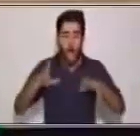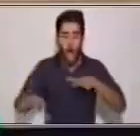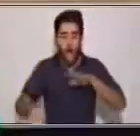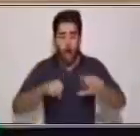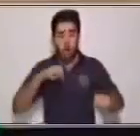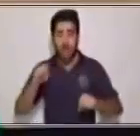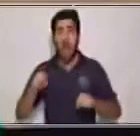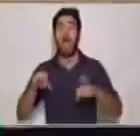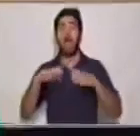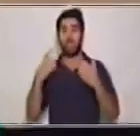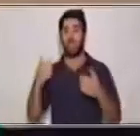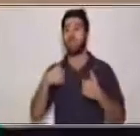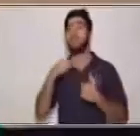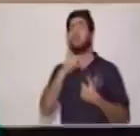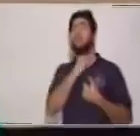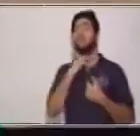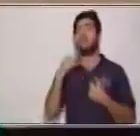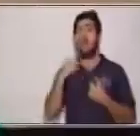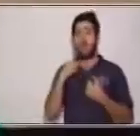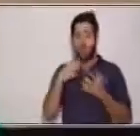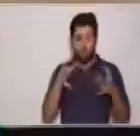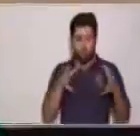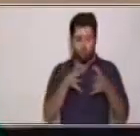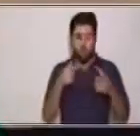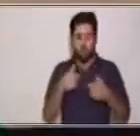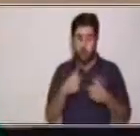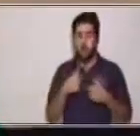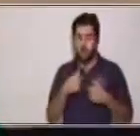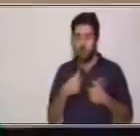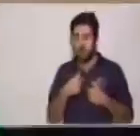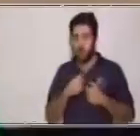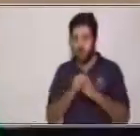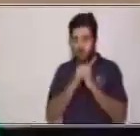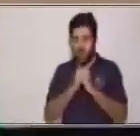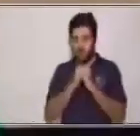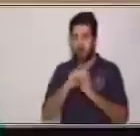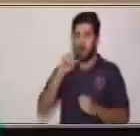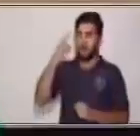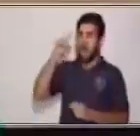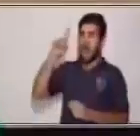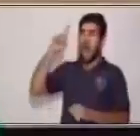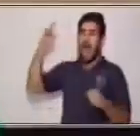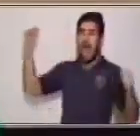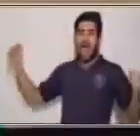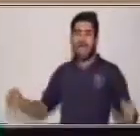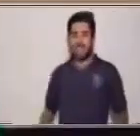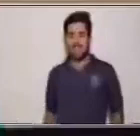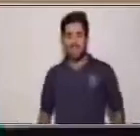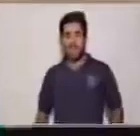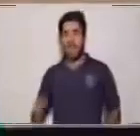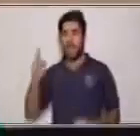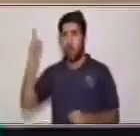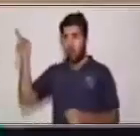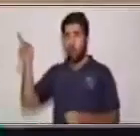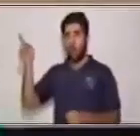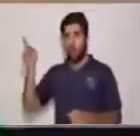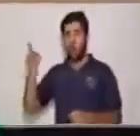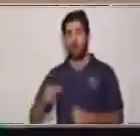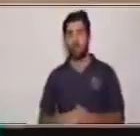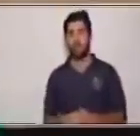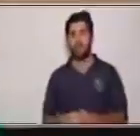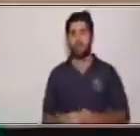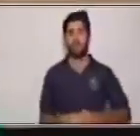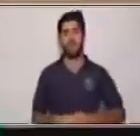un grupo de sacerdotes quienes se hicieron cargo de llevarlo a cabo. Realizaron un preparado especial de color negro,